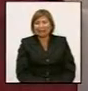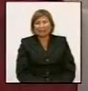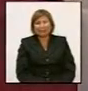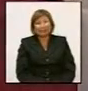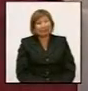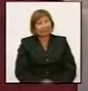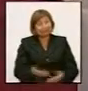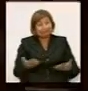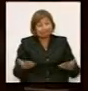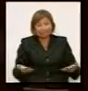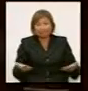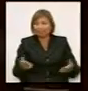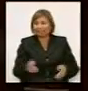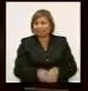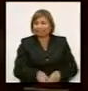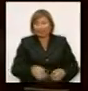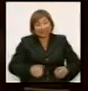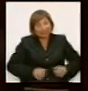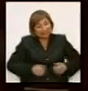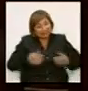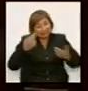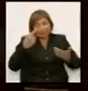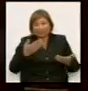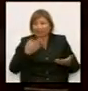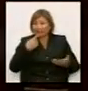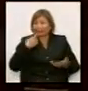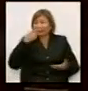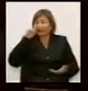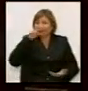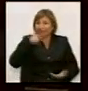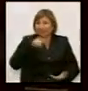La vida está así. Y en esa